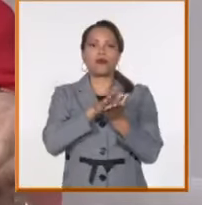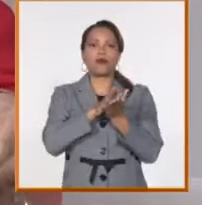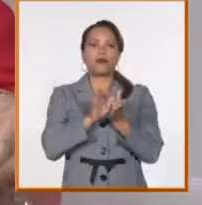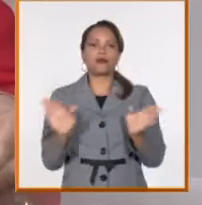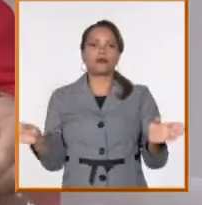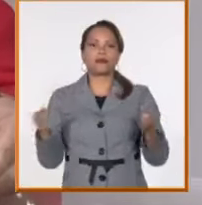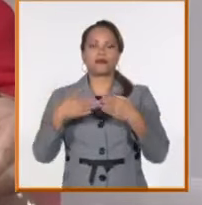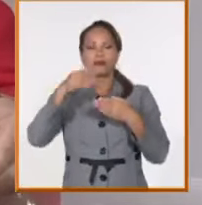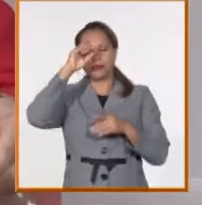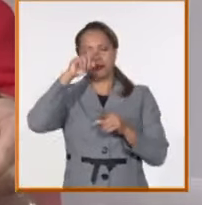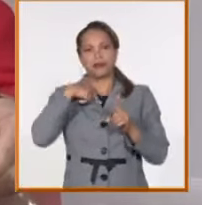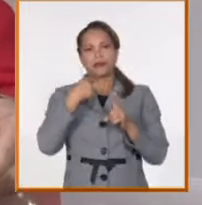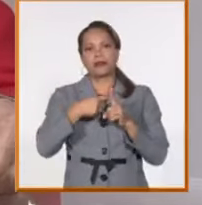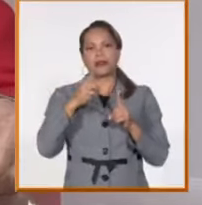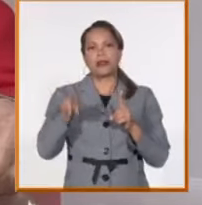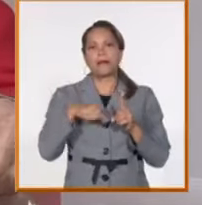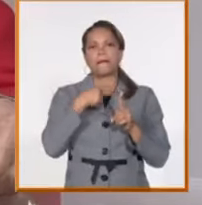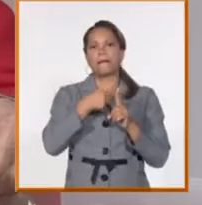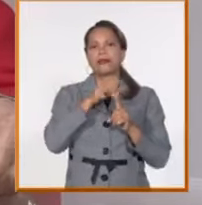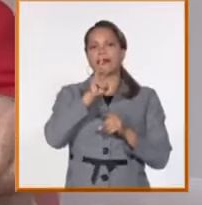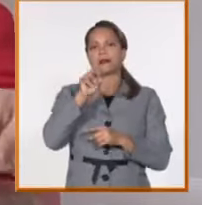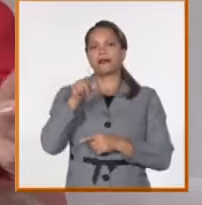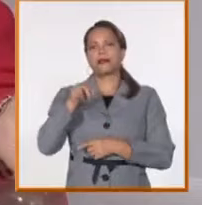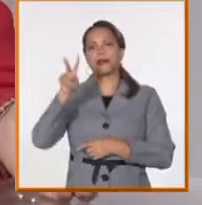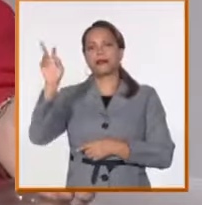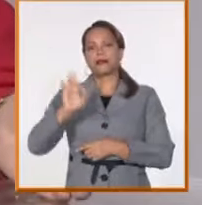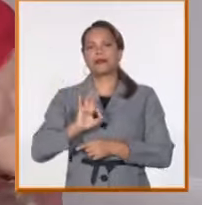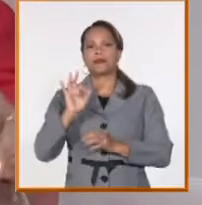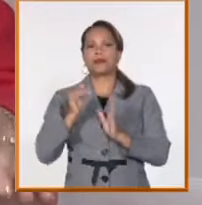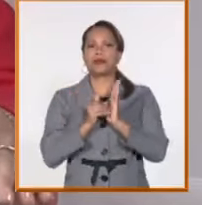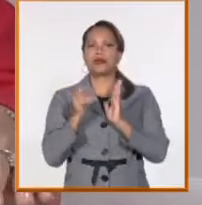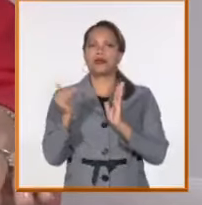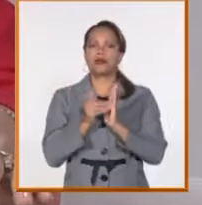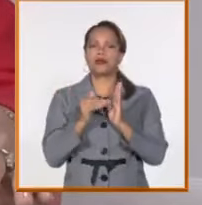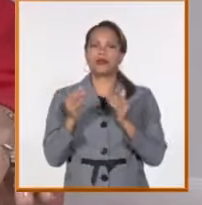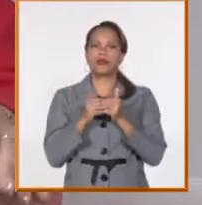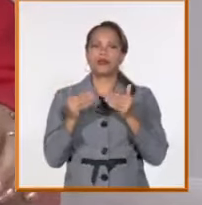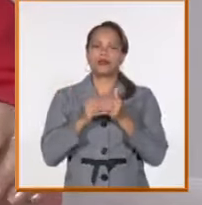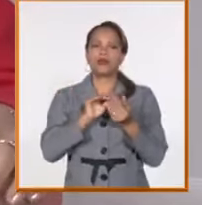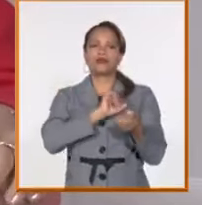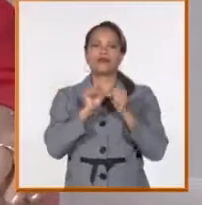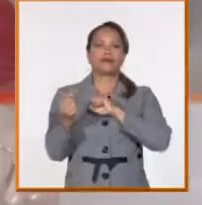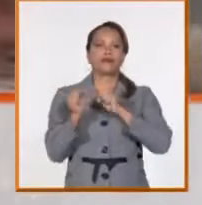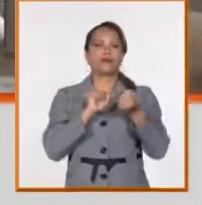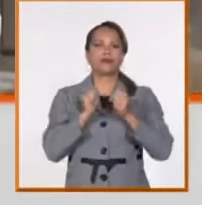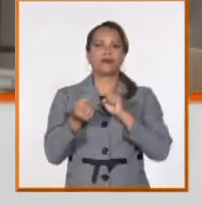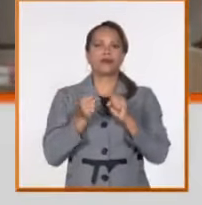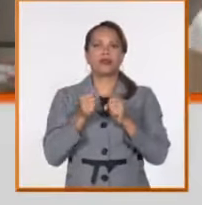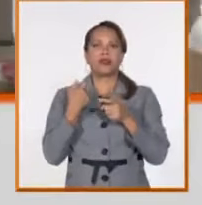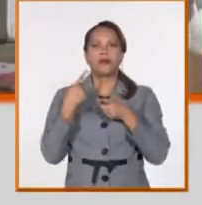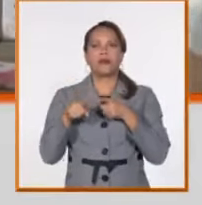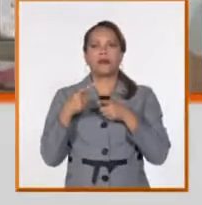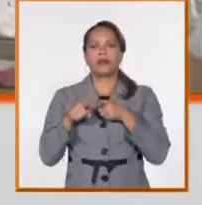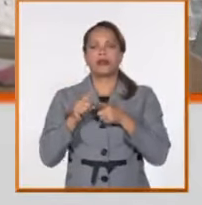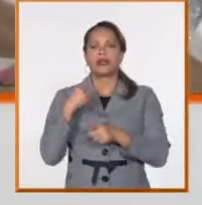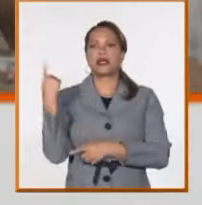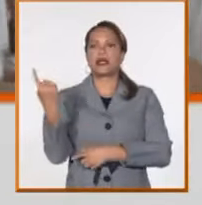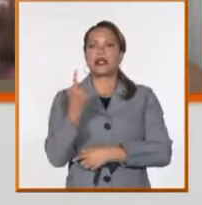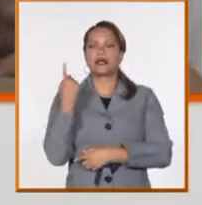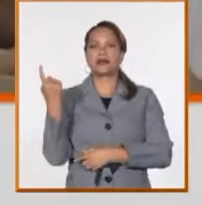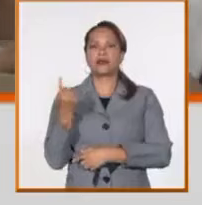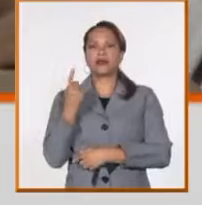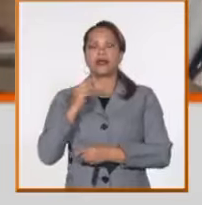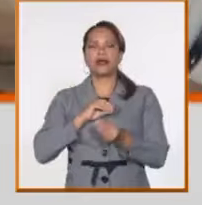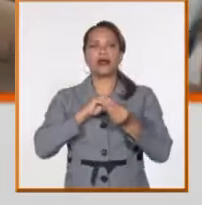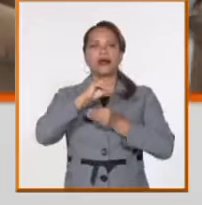de septiembre más de 3,2 millones de de dólares de ahorro por concepto de las materias primas nacionales que han ido